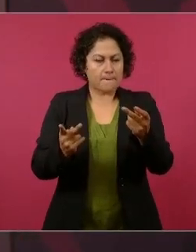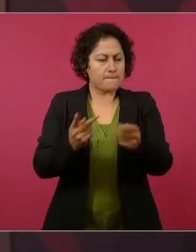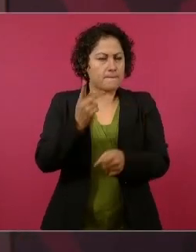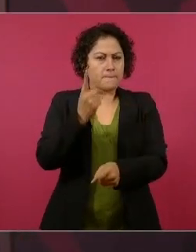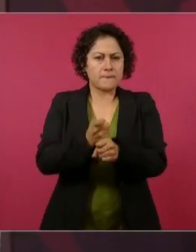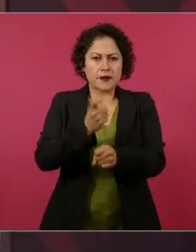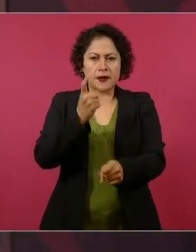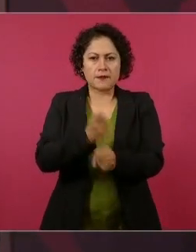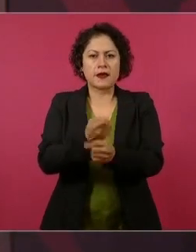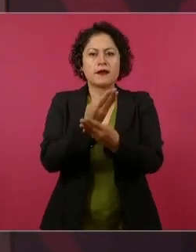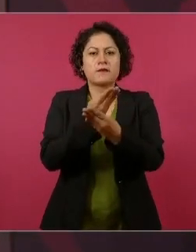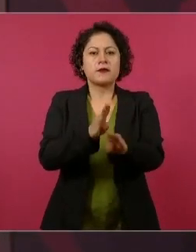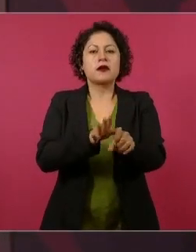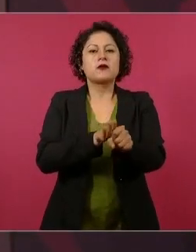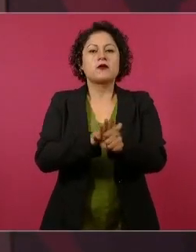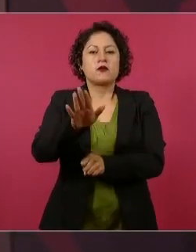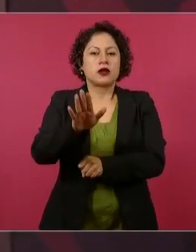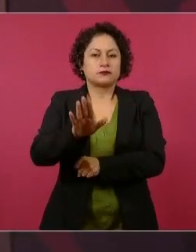es Banamex